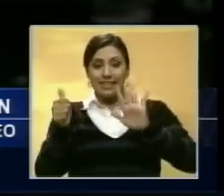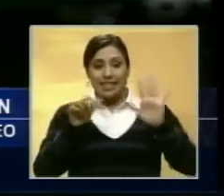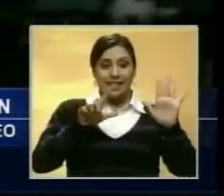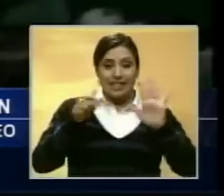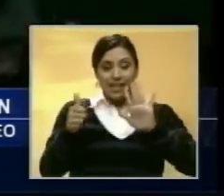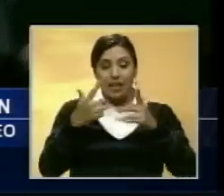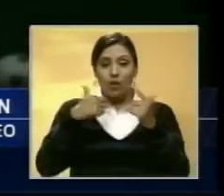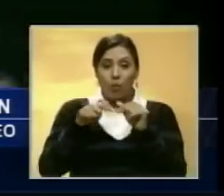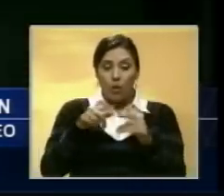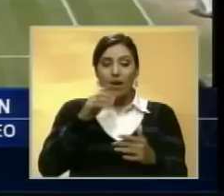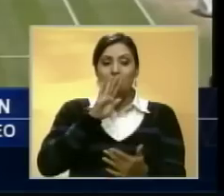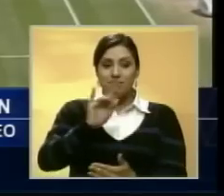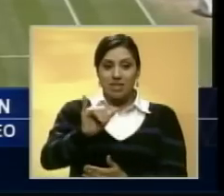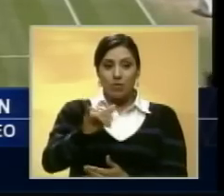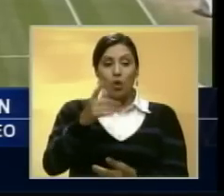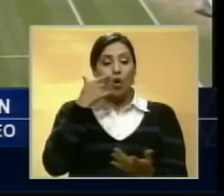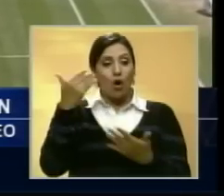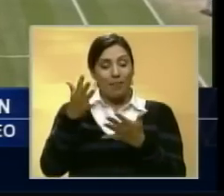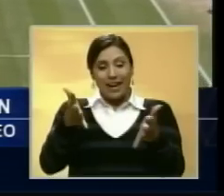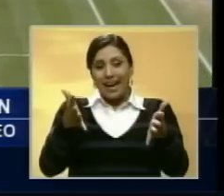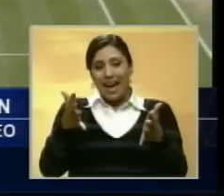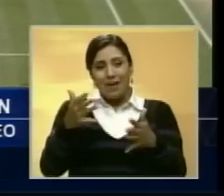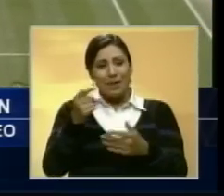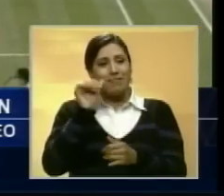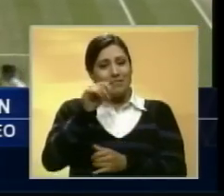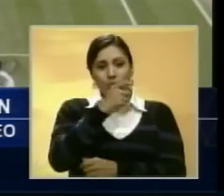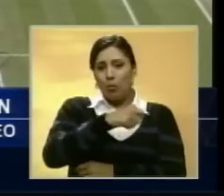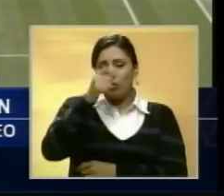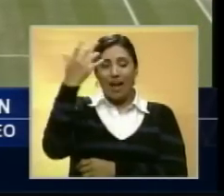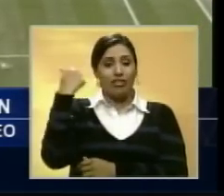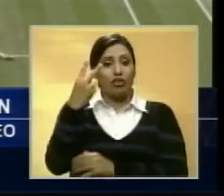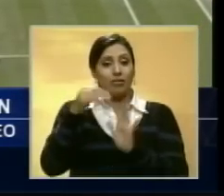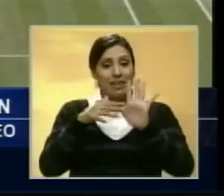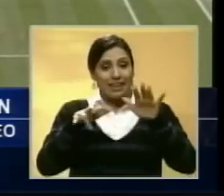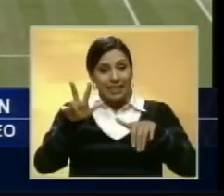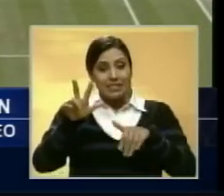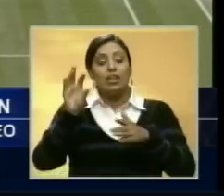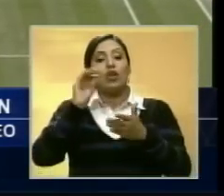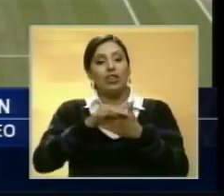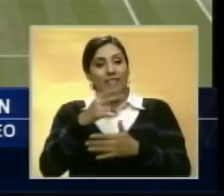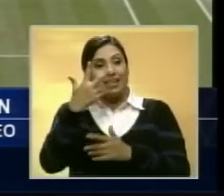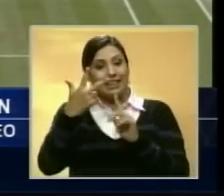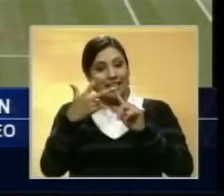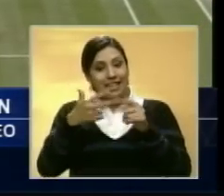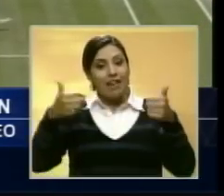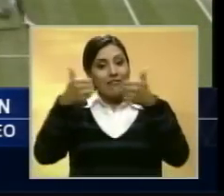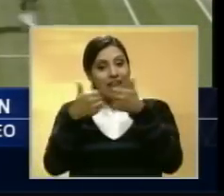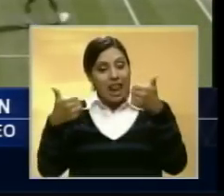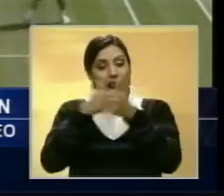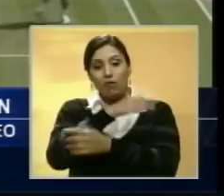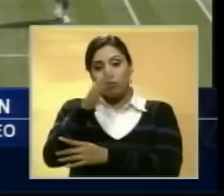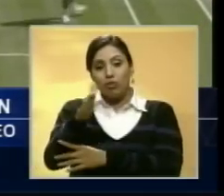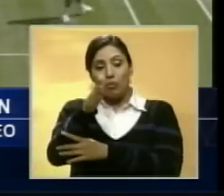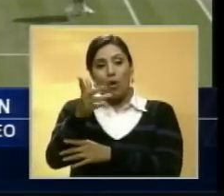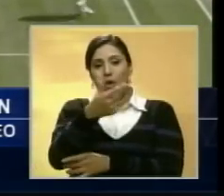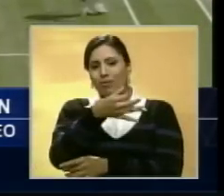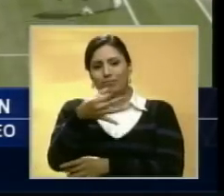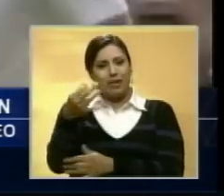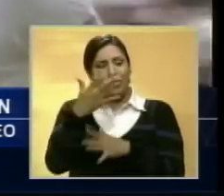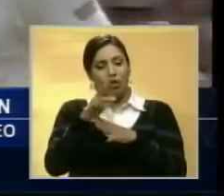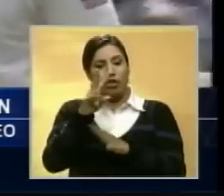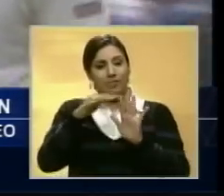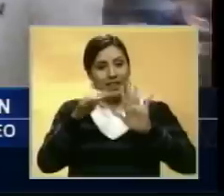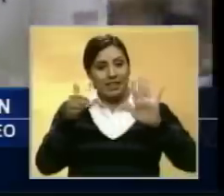Milos Raonic, el canadiense. Murray fue campeón de ese mismo torneo en 2013. Era la tercera final consecutiva de Murray en un Grand Slam en